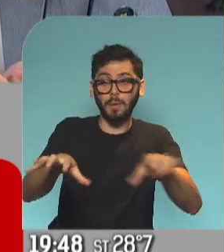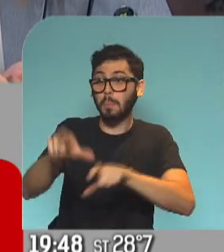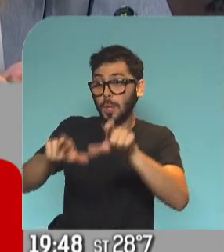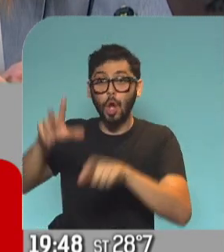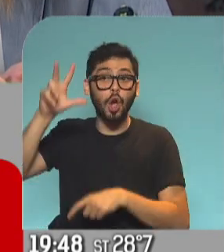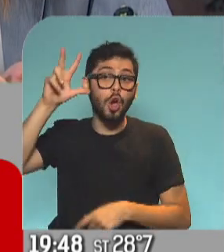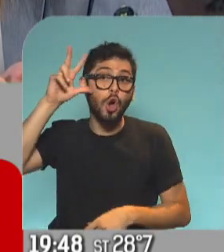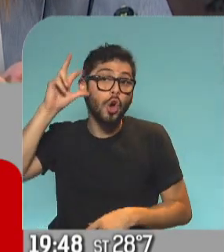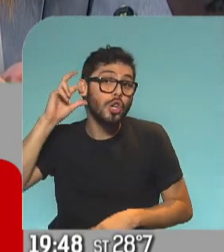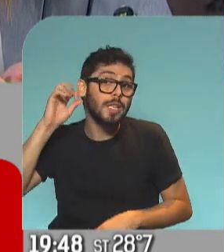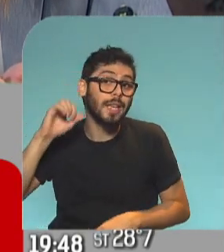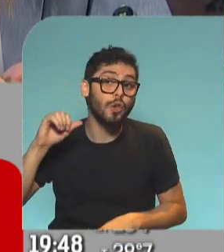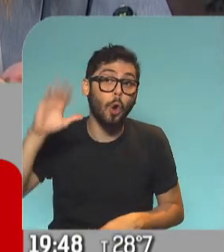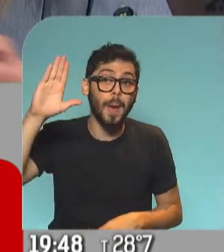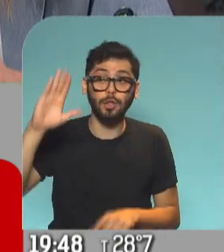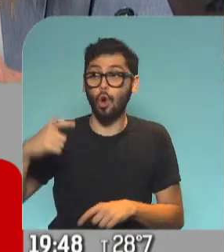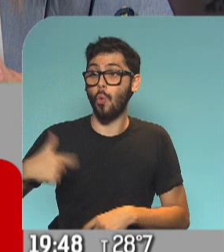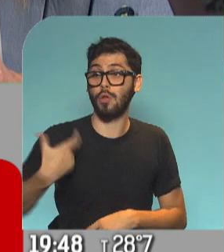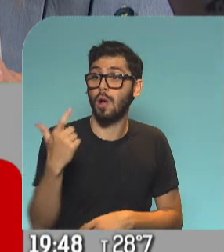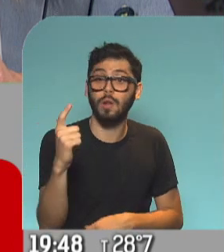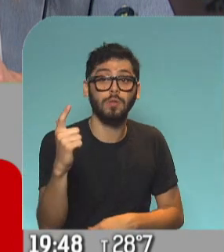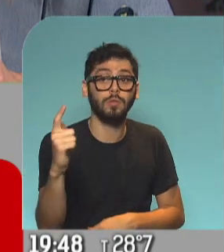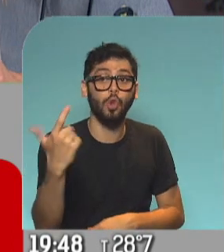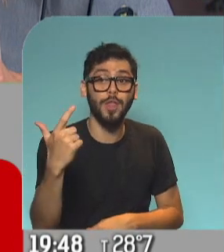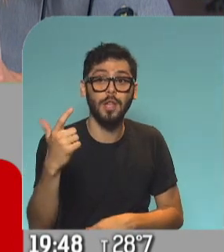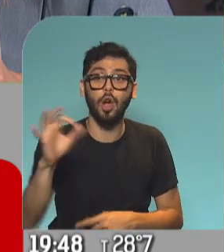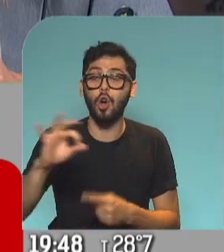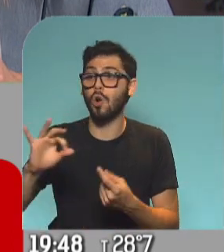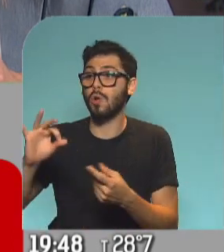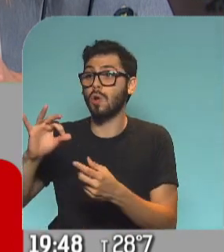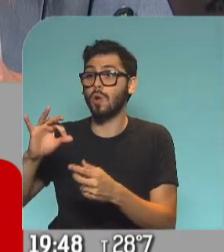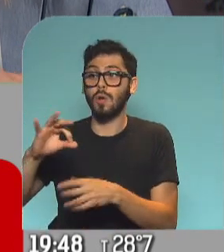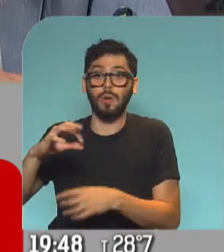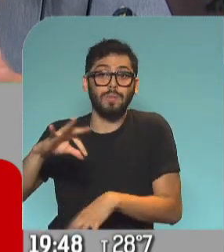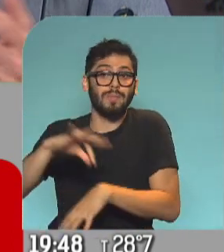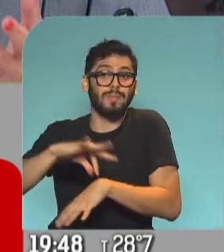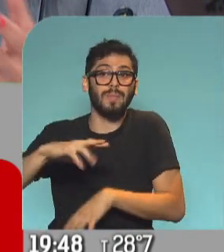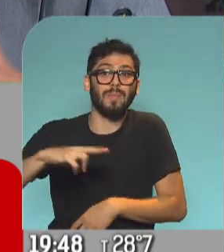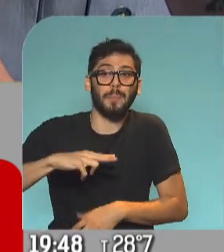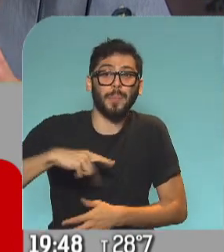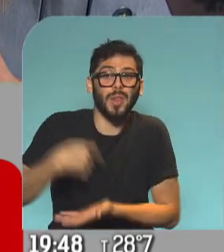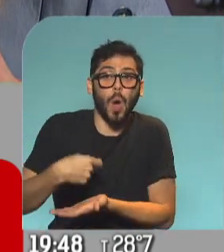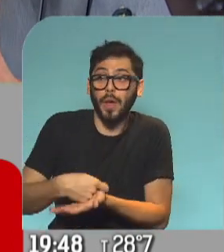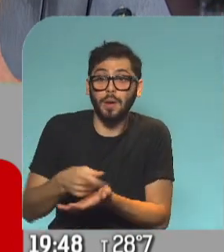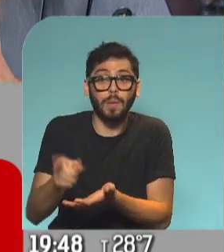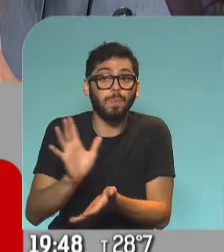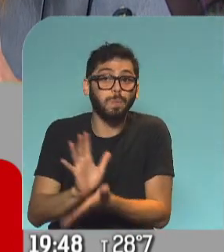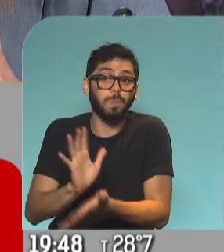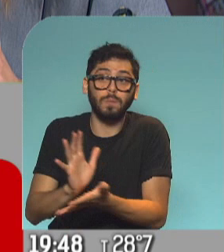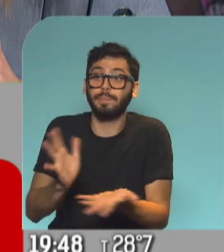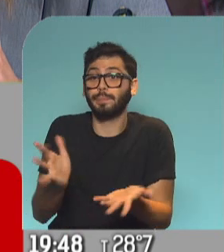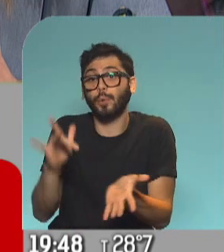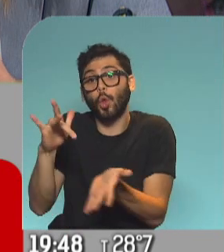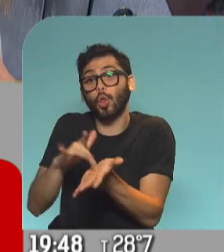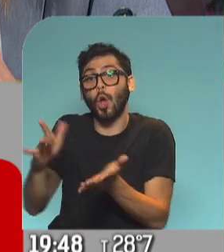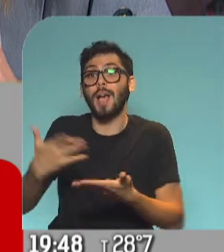años que no cuentan con una obra social o con una prepaga tienen la mala suerte de, entre comillas, caer en la salud pública de